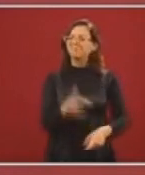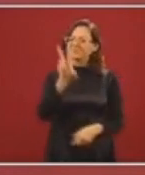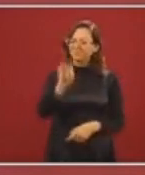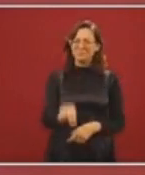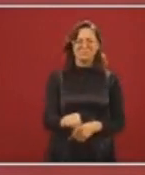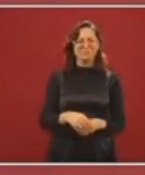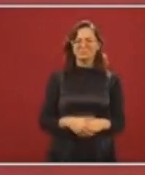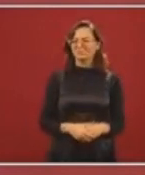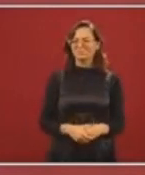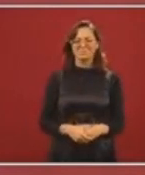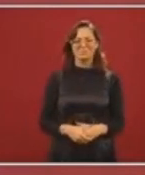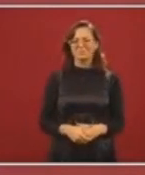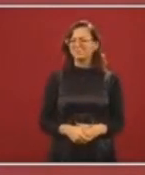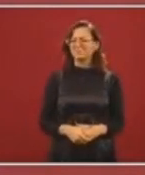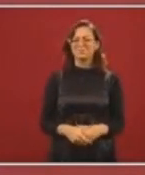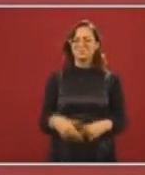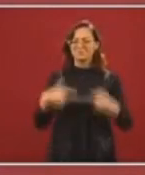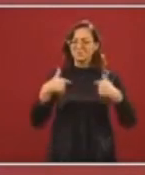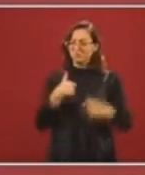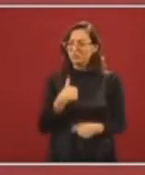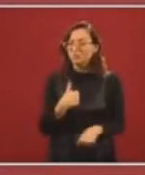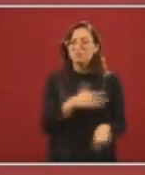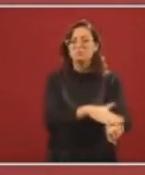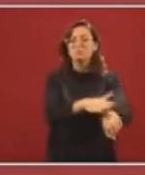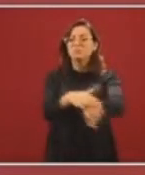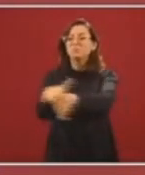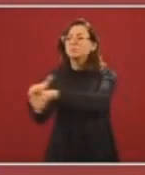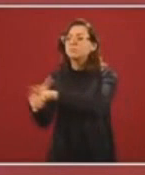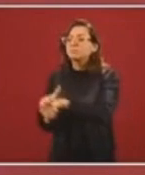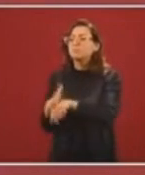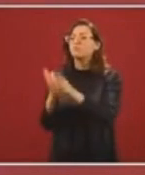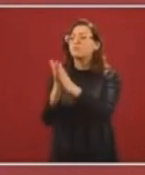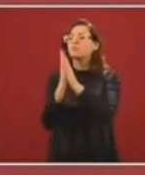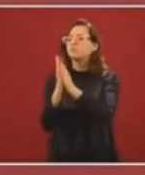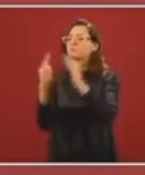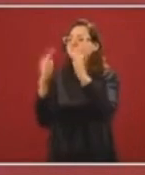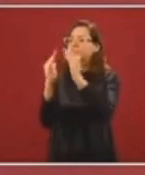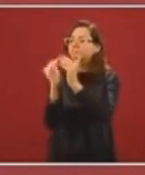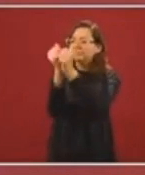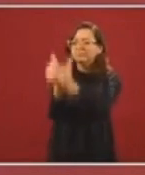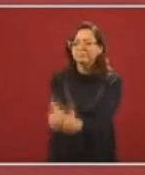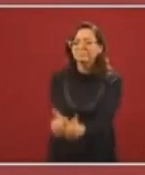aquí llamo al pueblo para que se estén en sus casas,